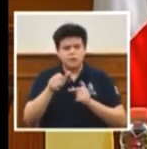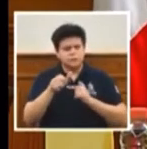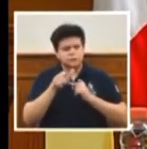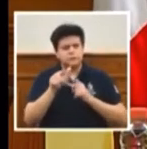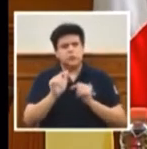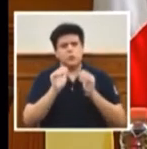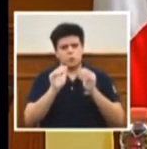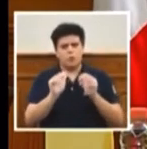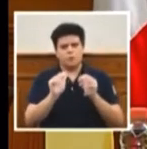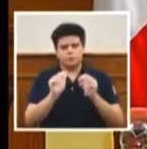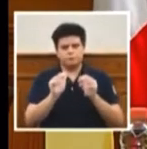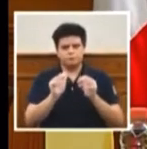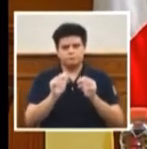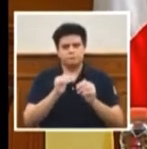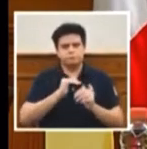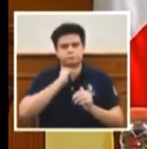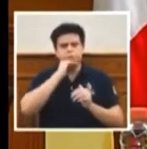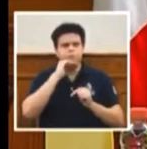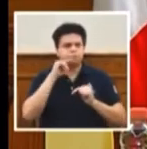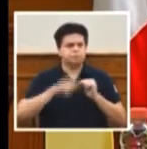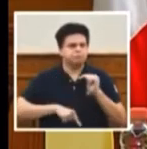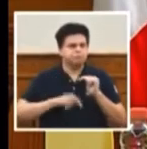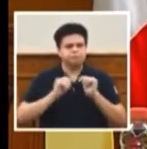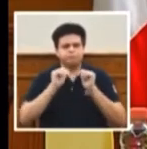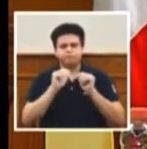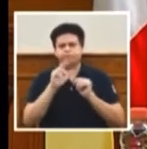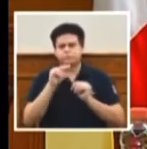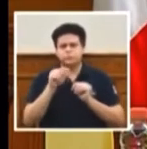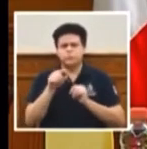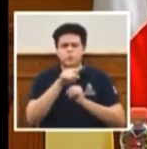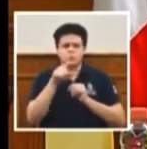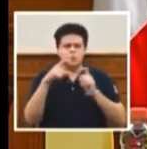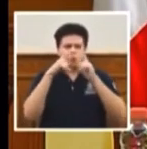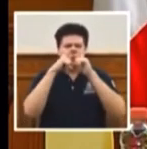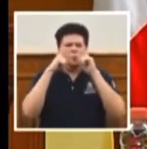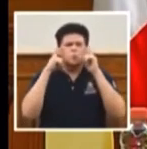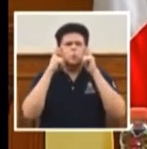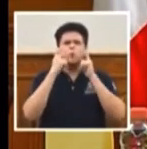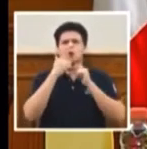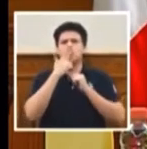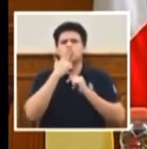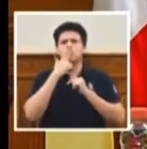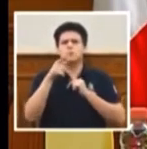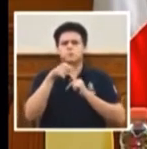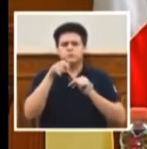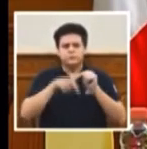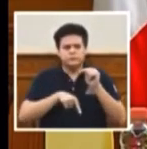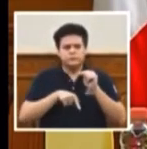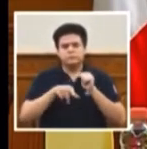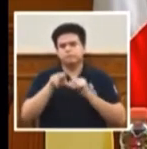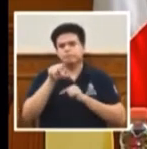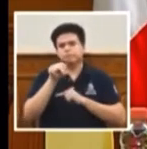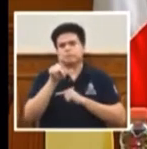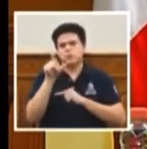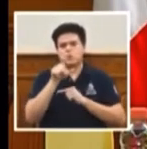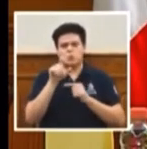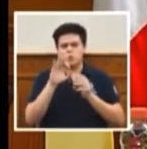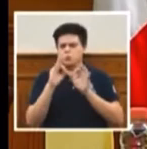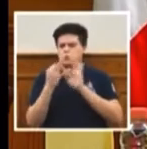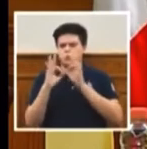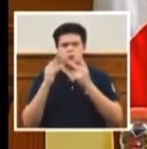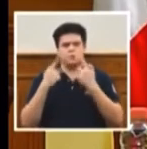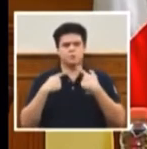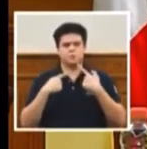no se descuiden utilicen el cubrebocas no se lo quiten cuando se en cerca de otras